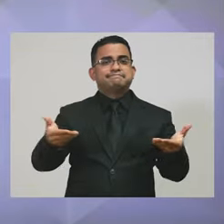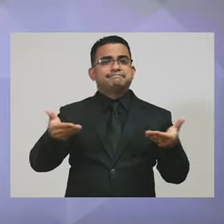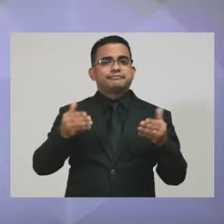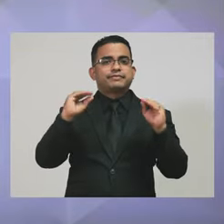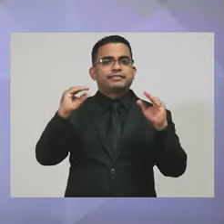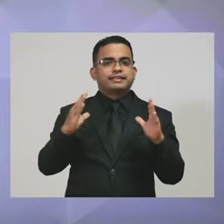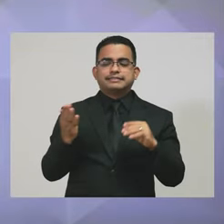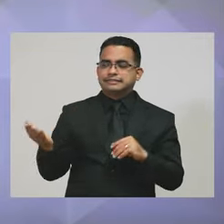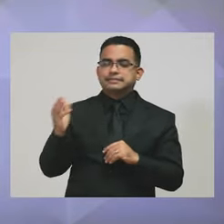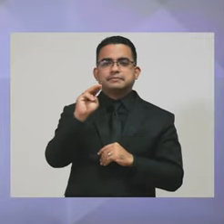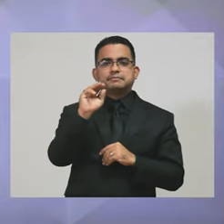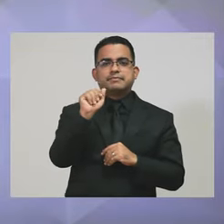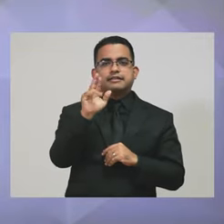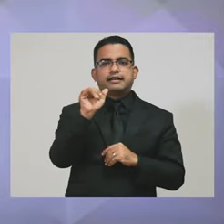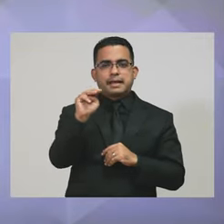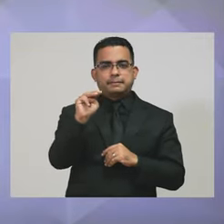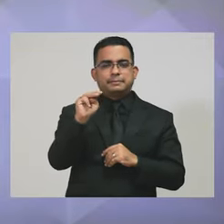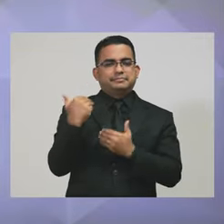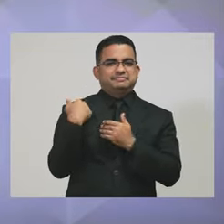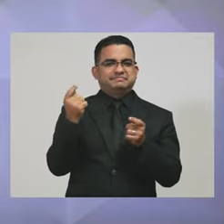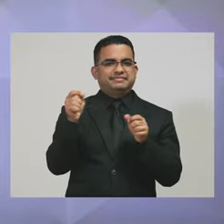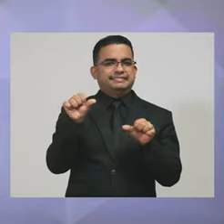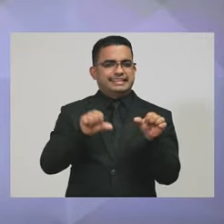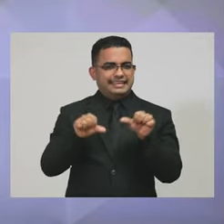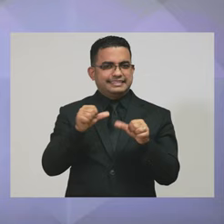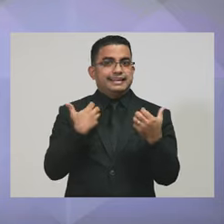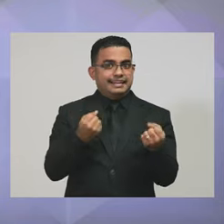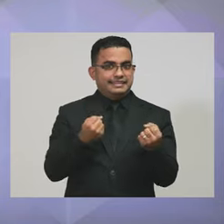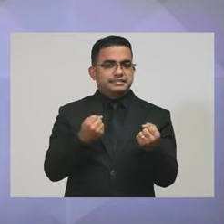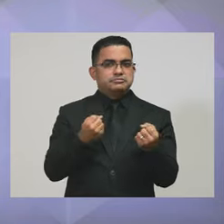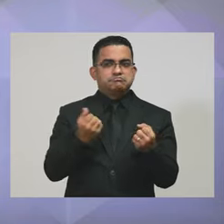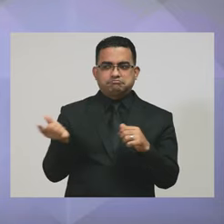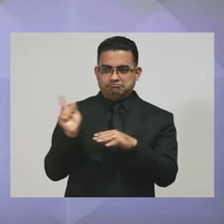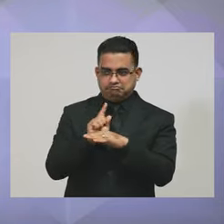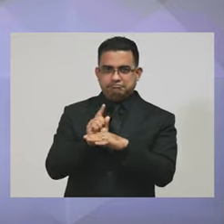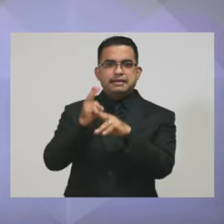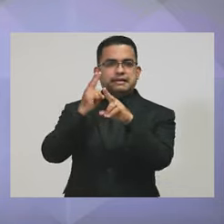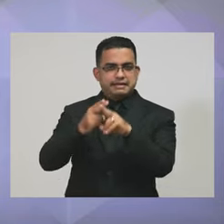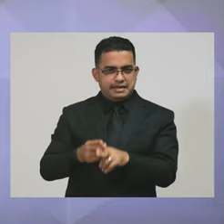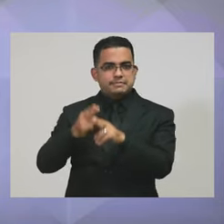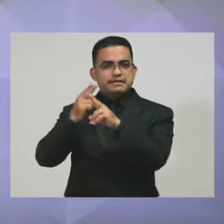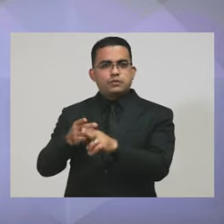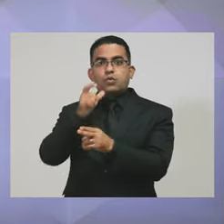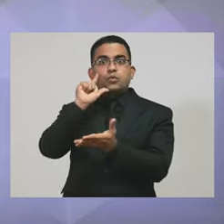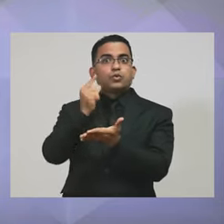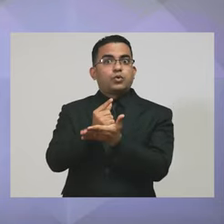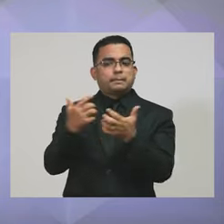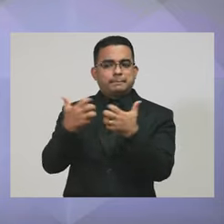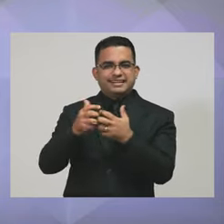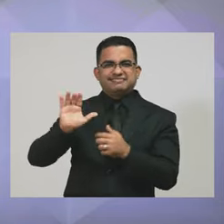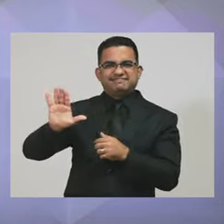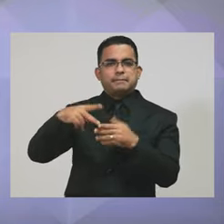invitamos a la profesora maria butler decana de la facultad de ciencias de la salud para que proceda a nombrar a los